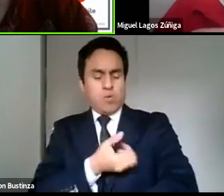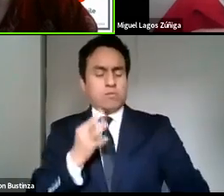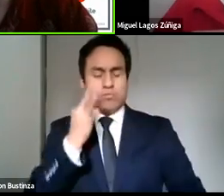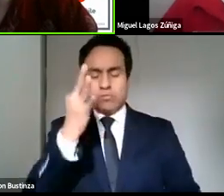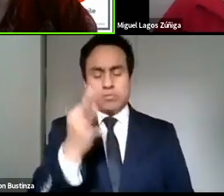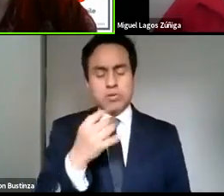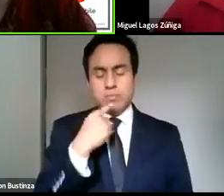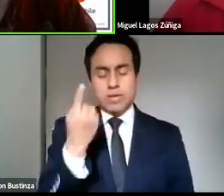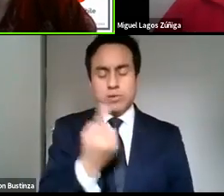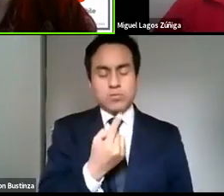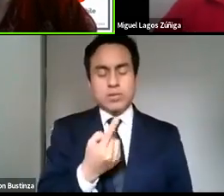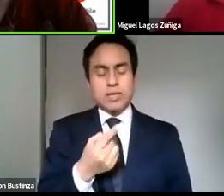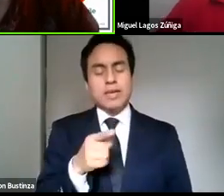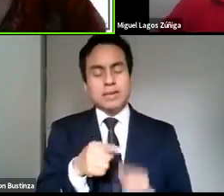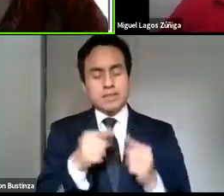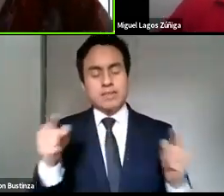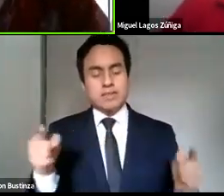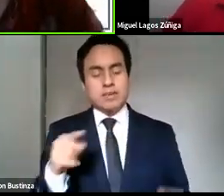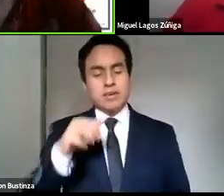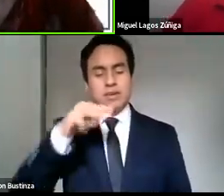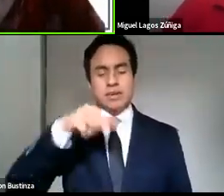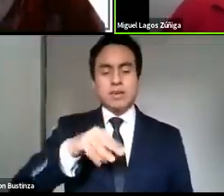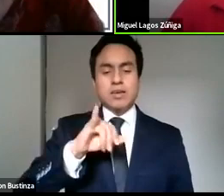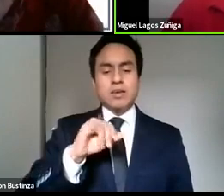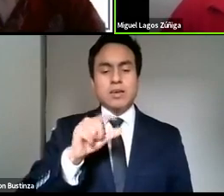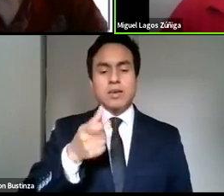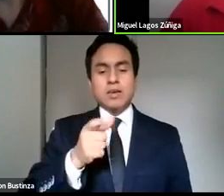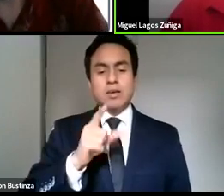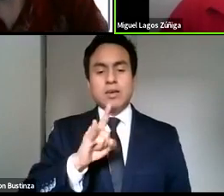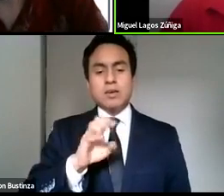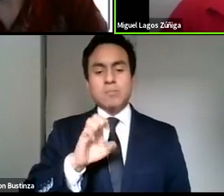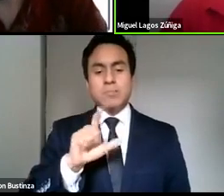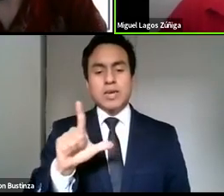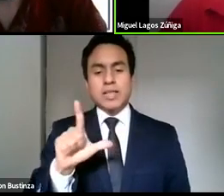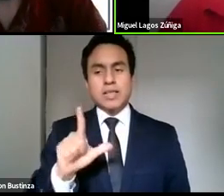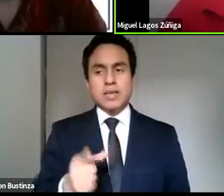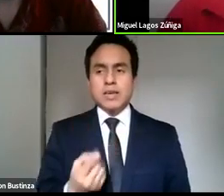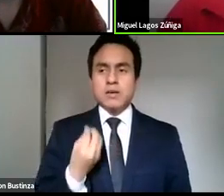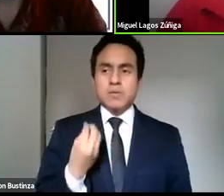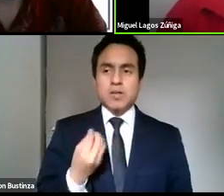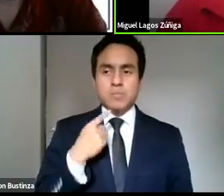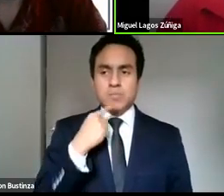Una pregunta bastante extensa a mí. Sí, bueno, primero que todo